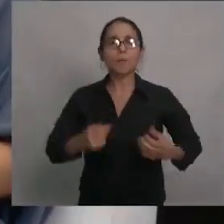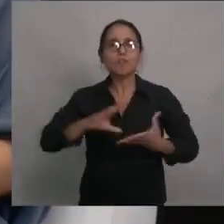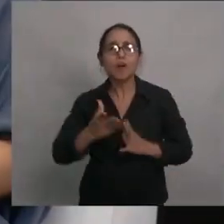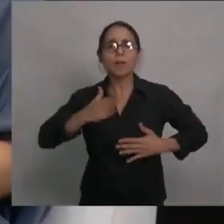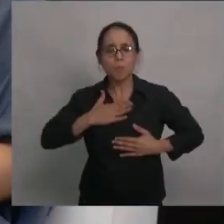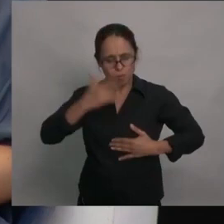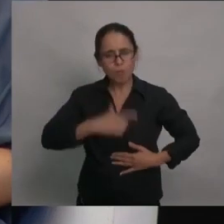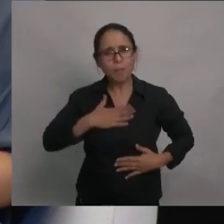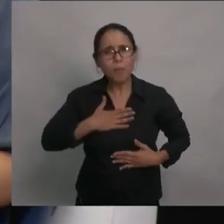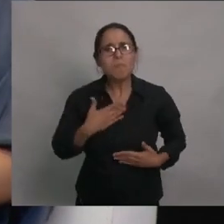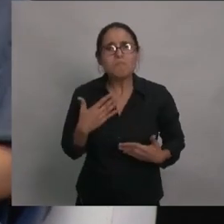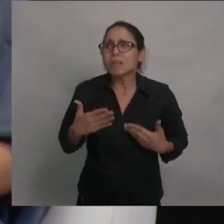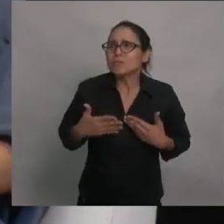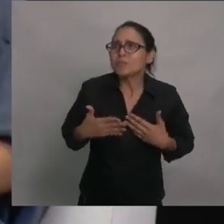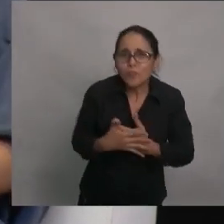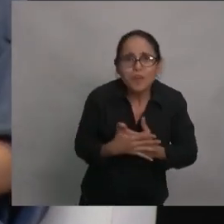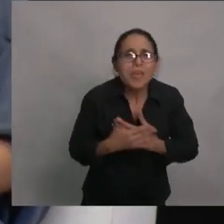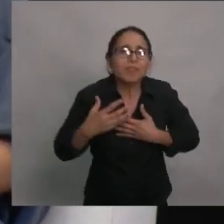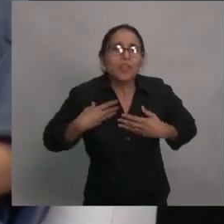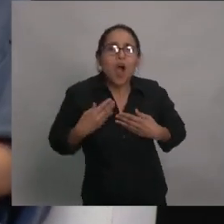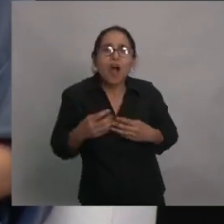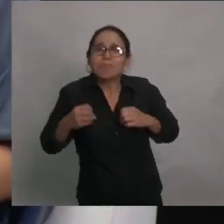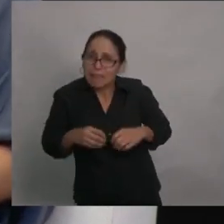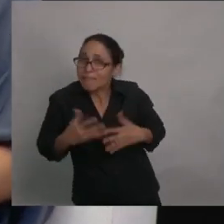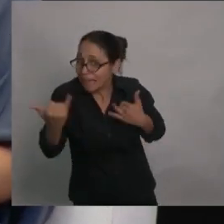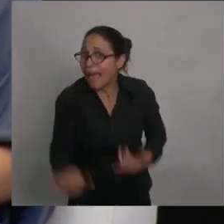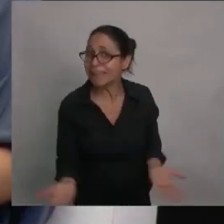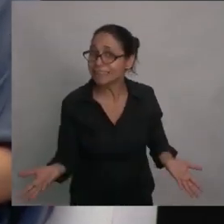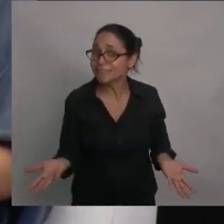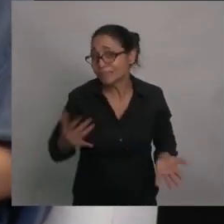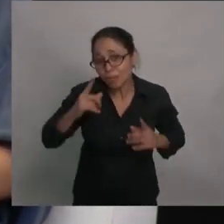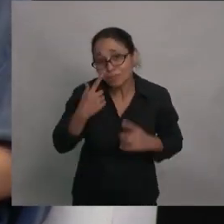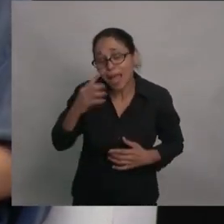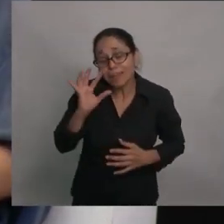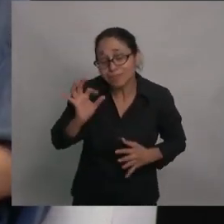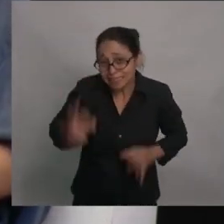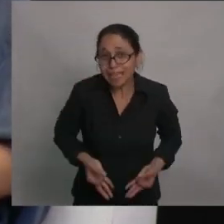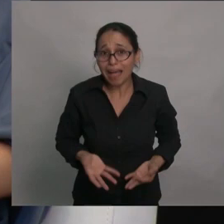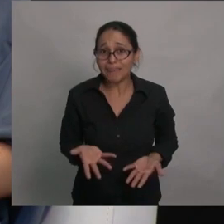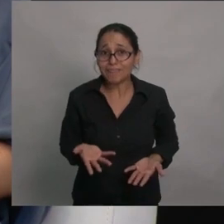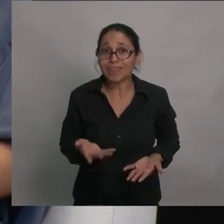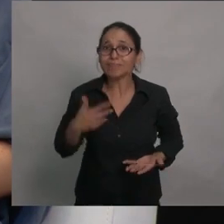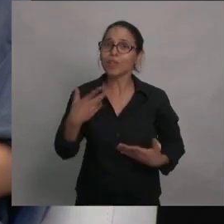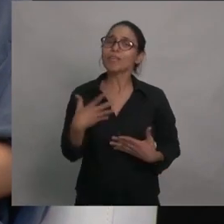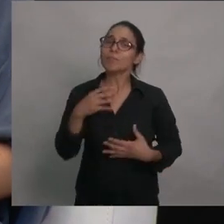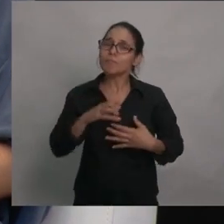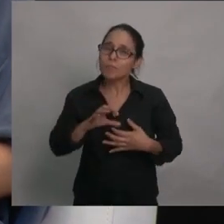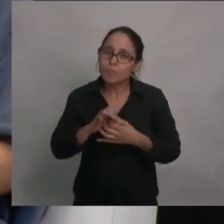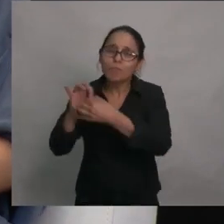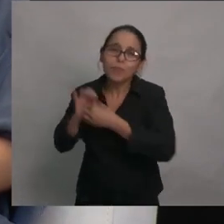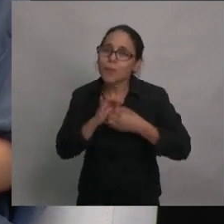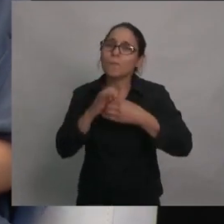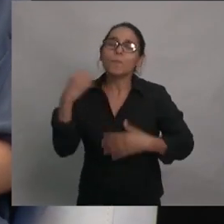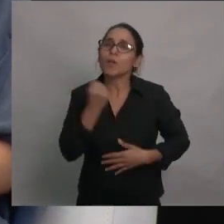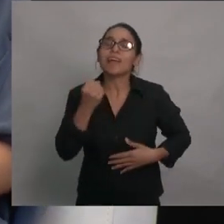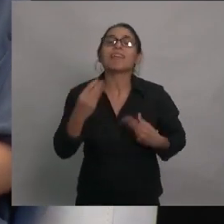dependencia, sin que eso tenga un estigma negativo. Y es ser consciente del nudo de relaciones de los que dependemos. Es ser consciente de que